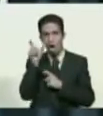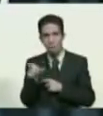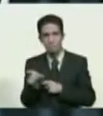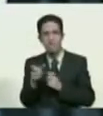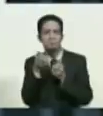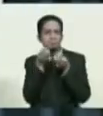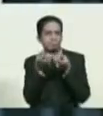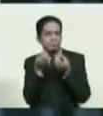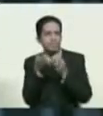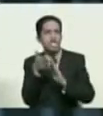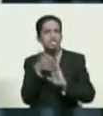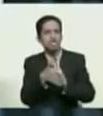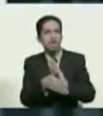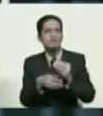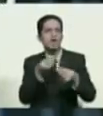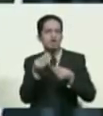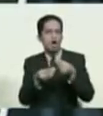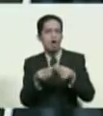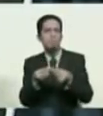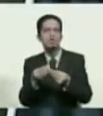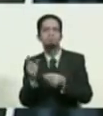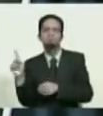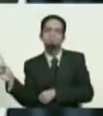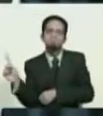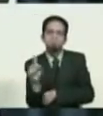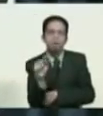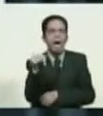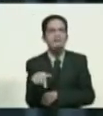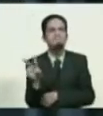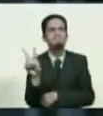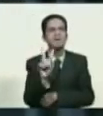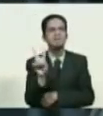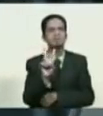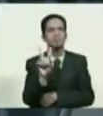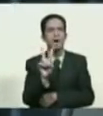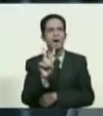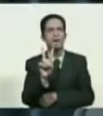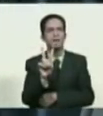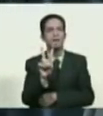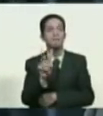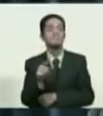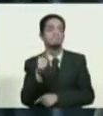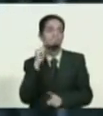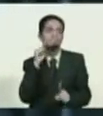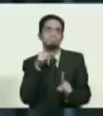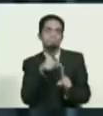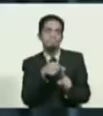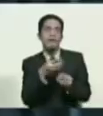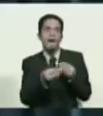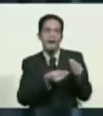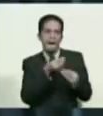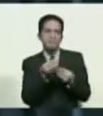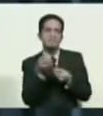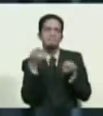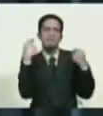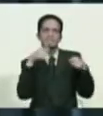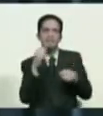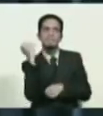cómo pasó para Venezuela a los efectos de perpetrar el magnicidio en grado de